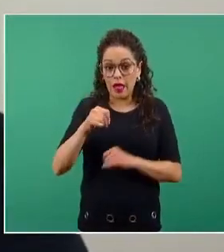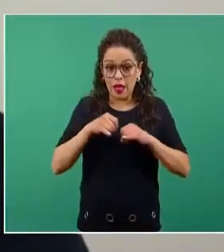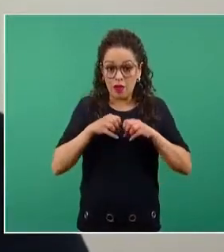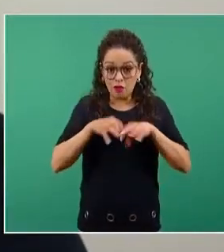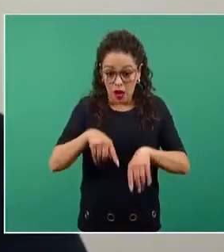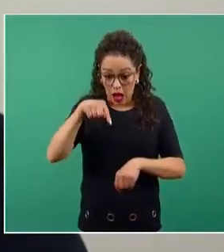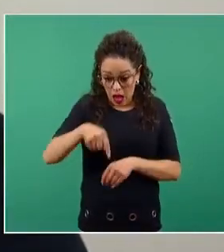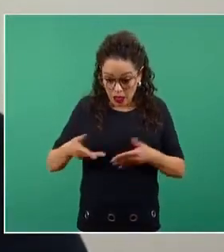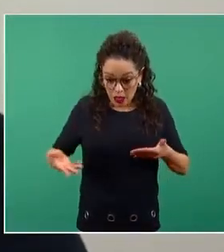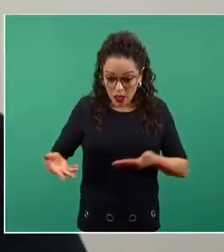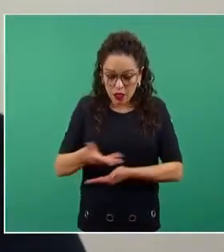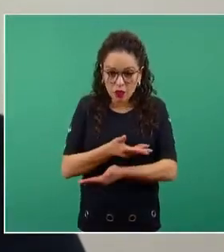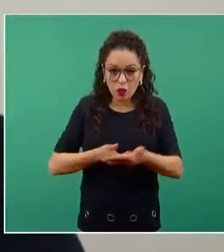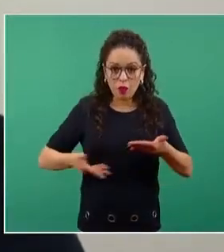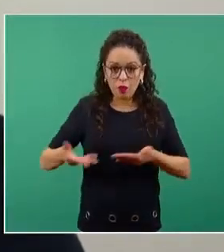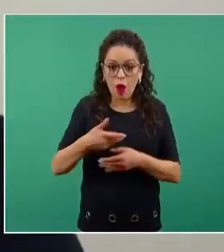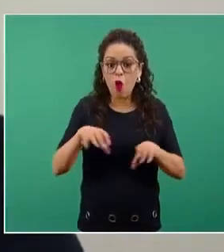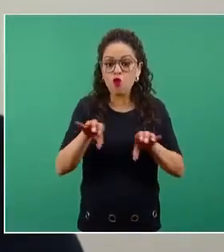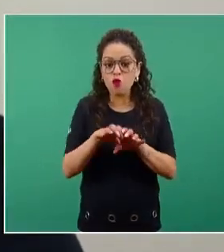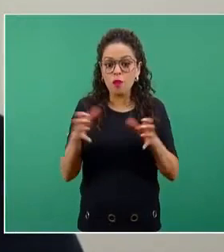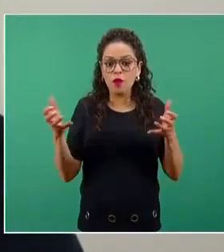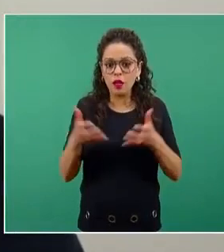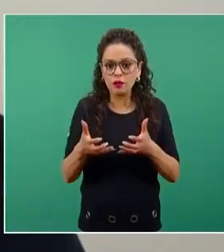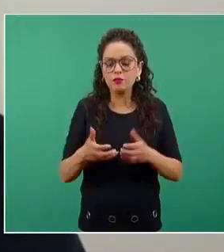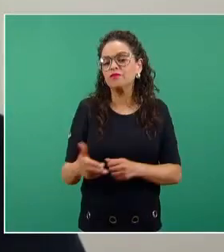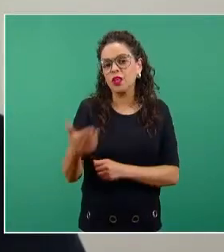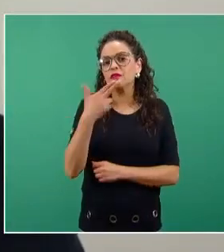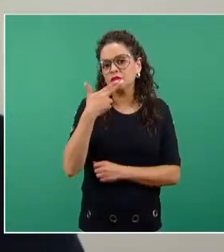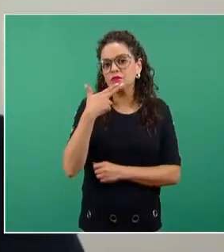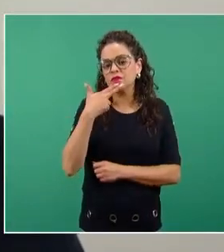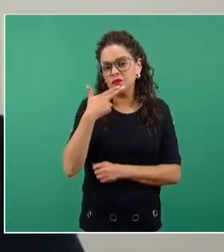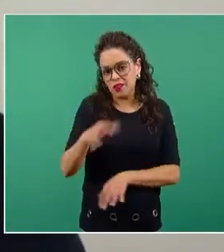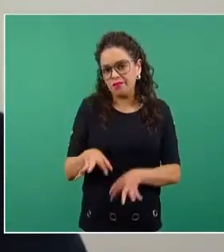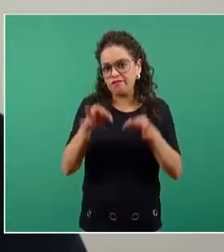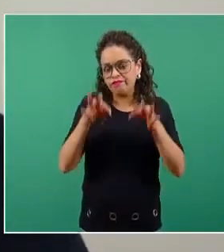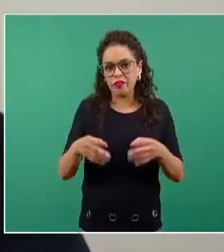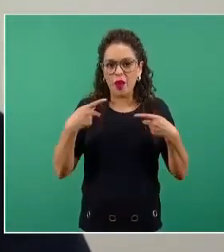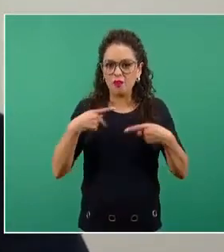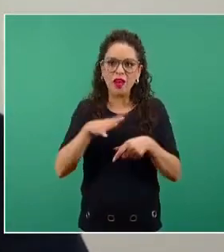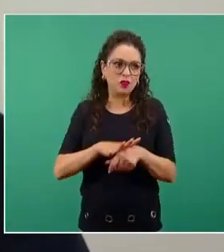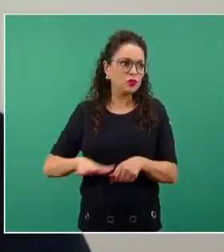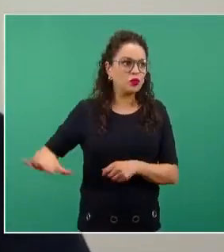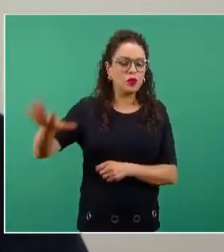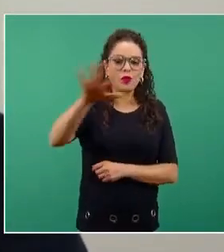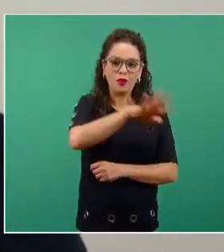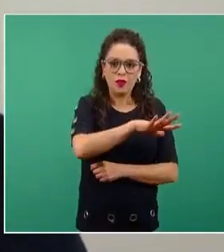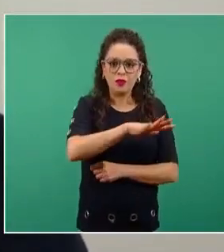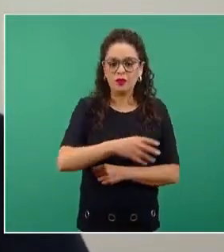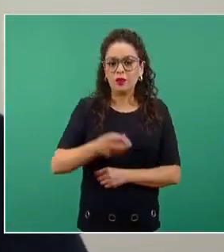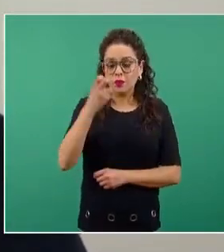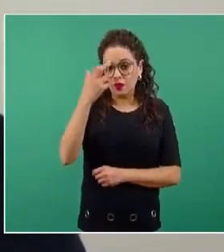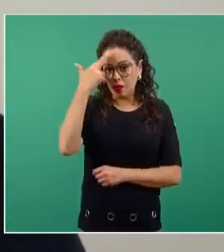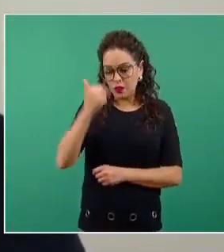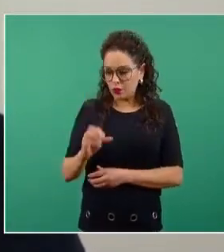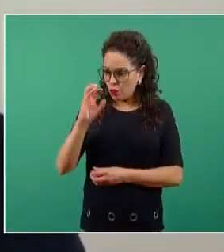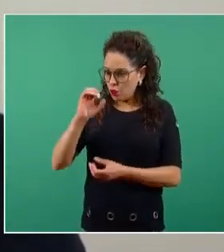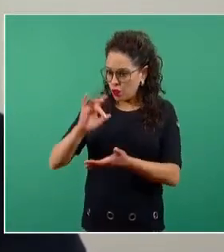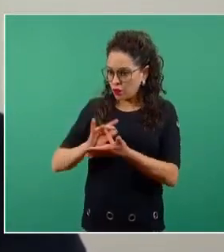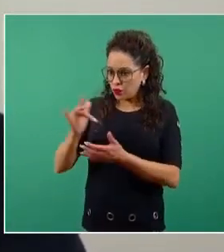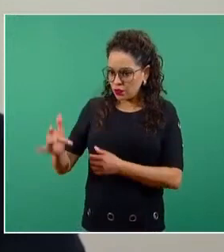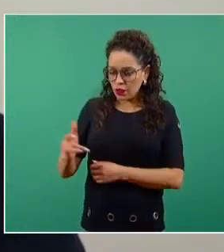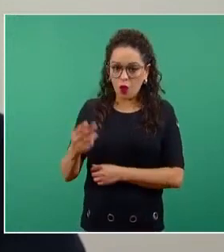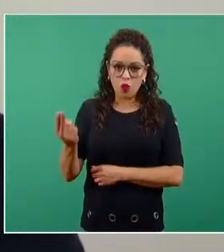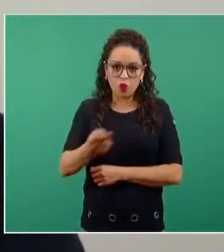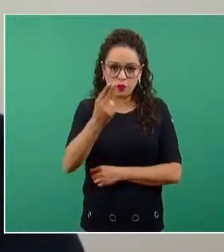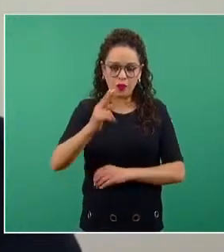las dinámicas que aquí se llevan a cabo, pues realmente le sirvan a la población. Y obviamente agradecemos la participación